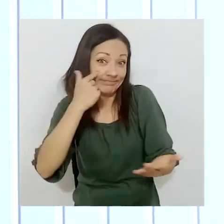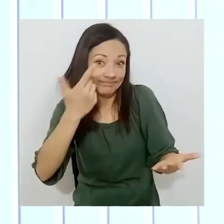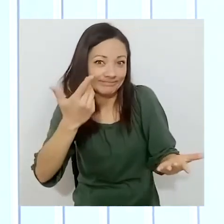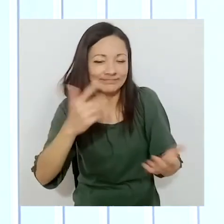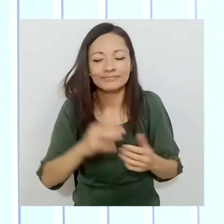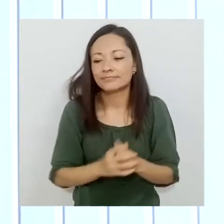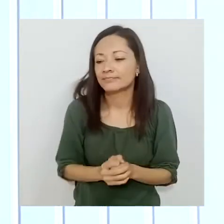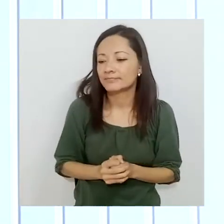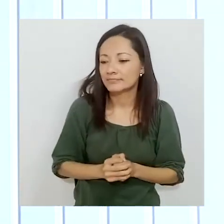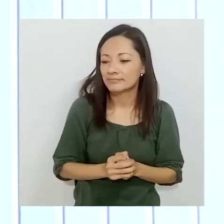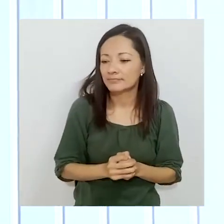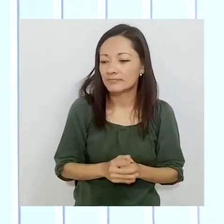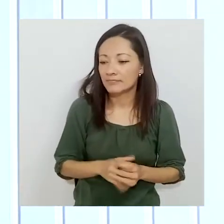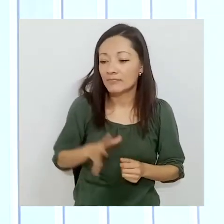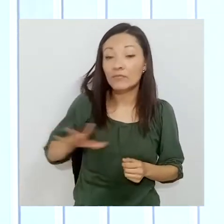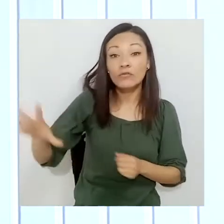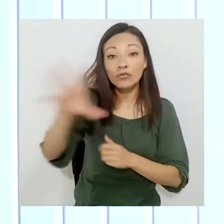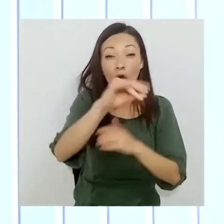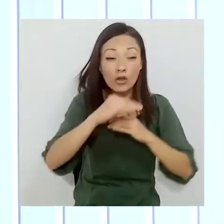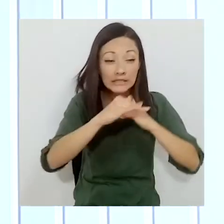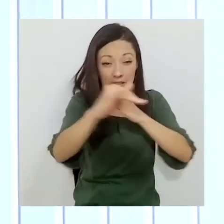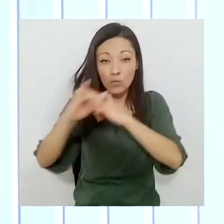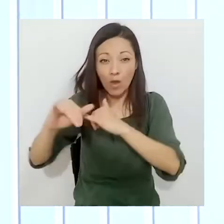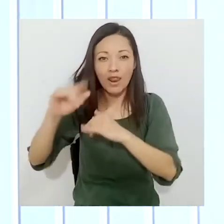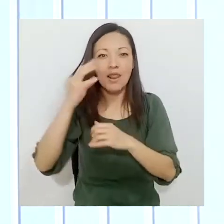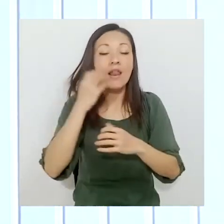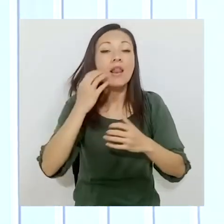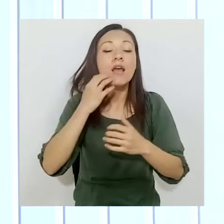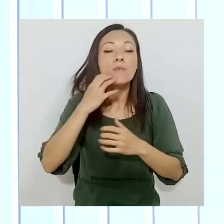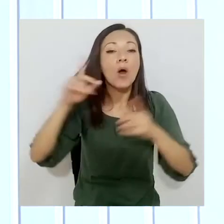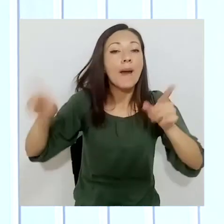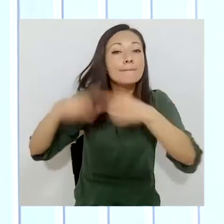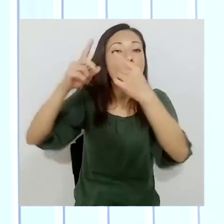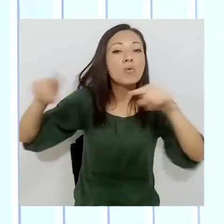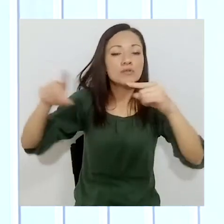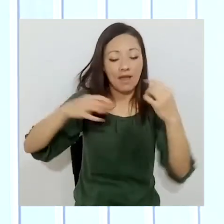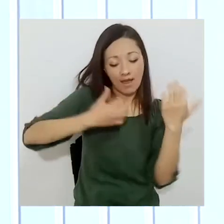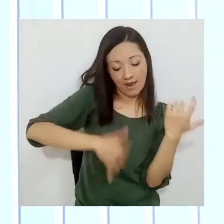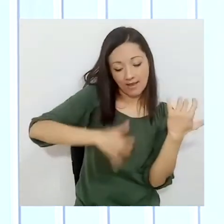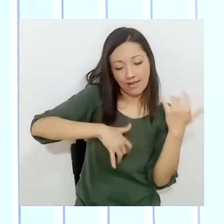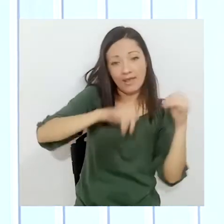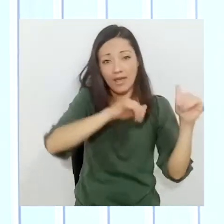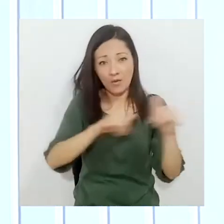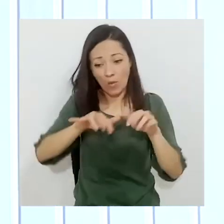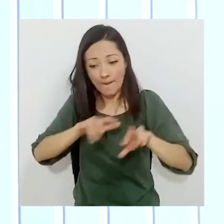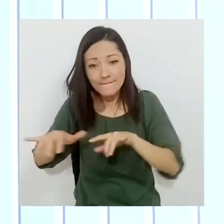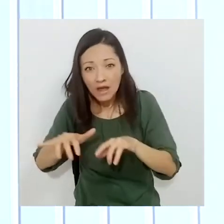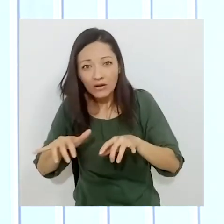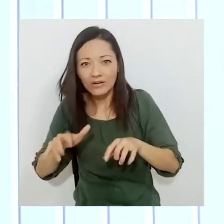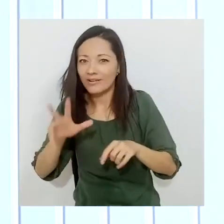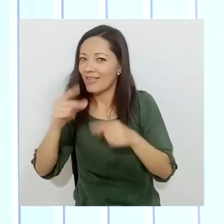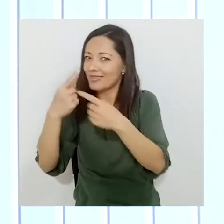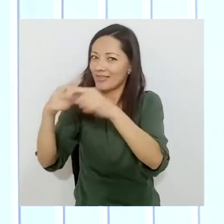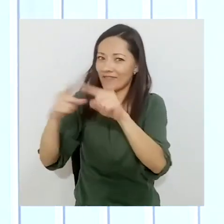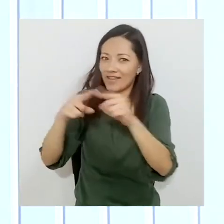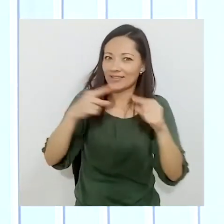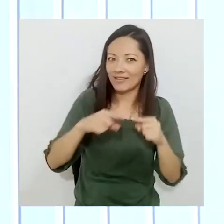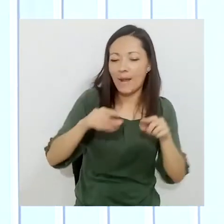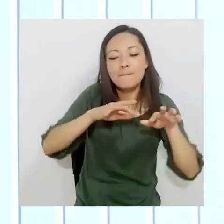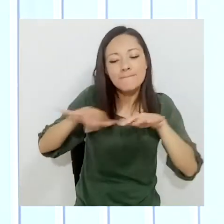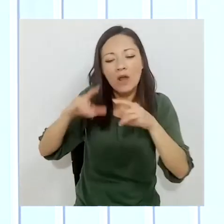iguales. Hay instrumentos de cuerda, hay instrumentos de viento, hay instrumentos de percusión, y no todos se tocan de la misma